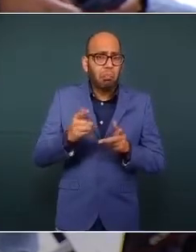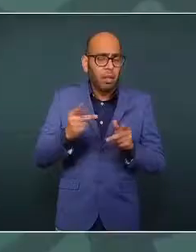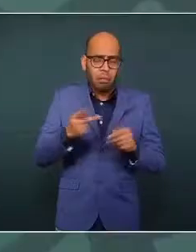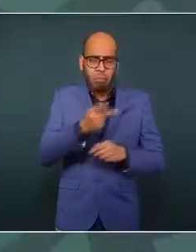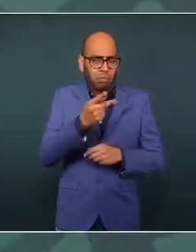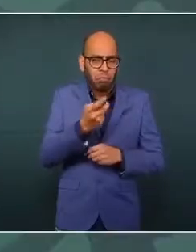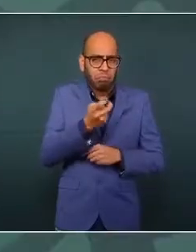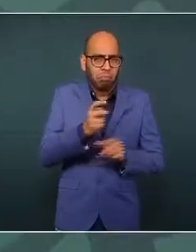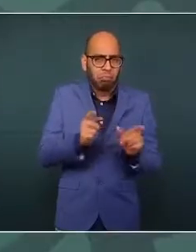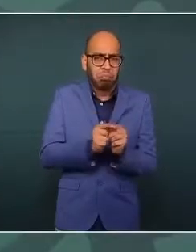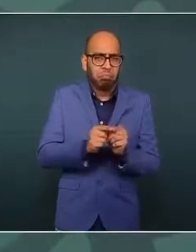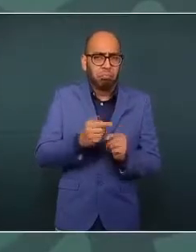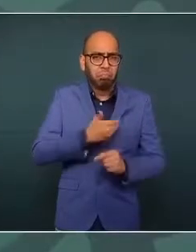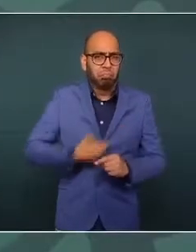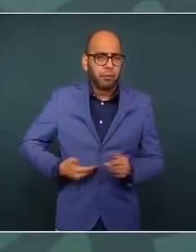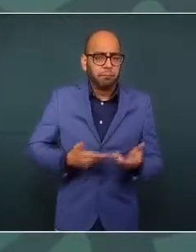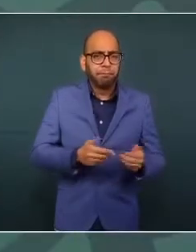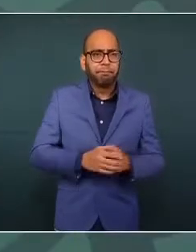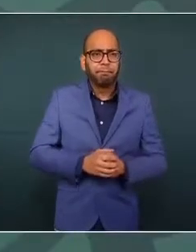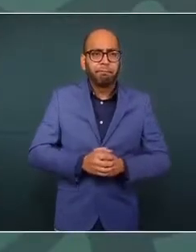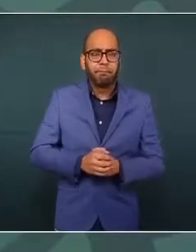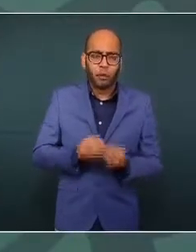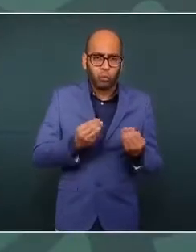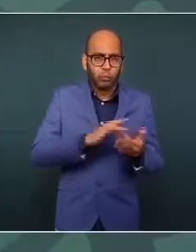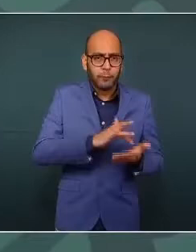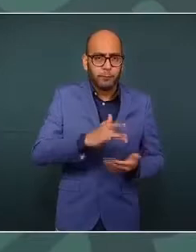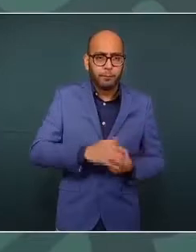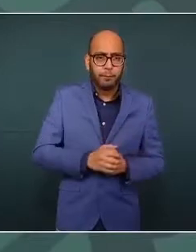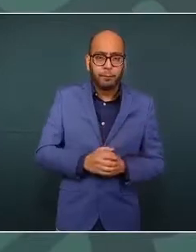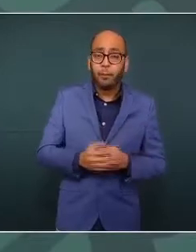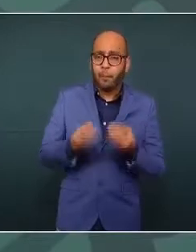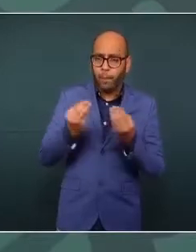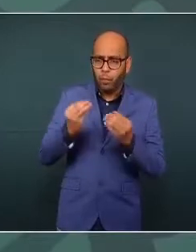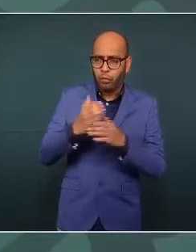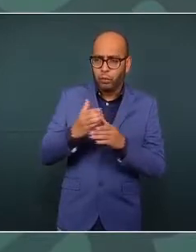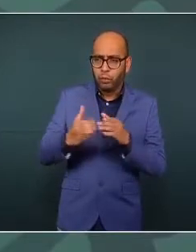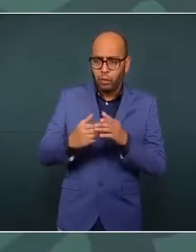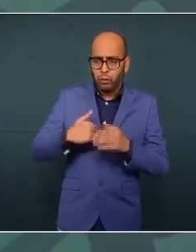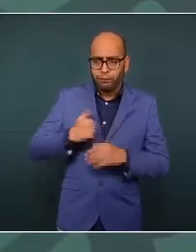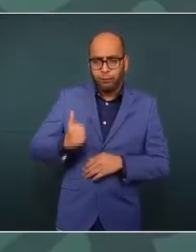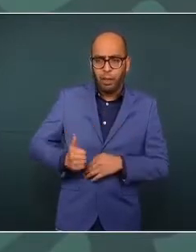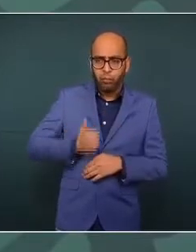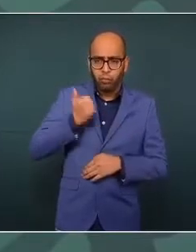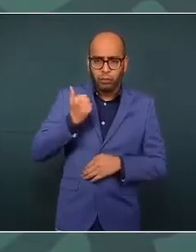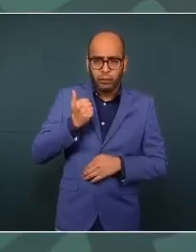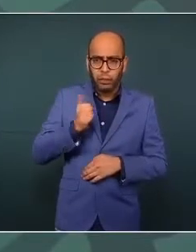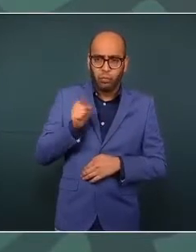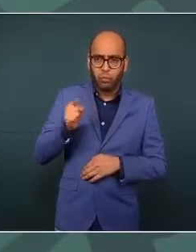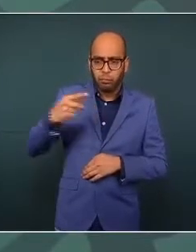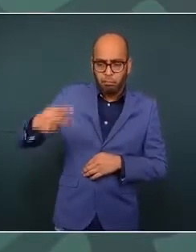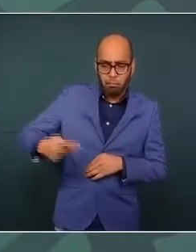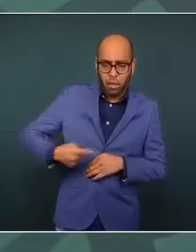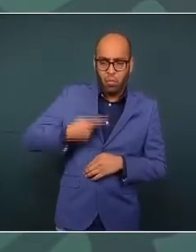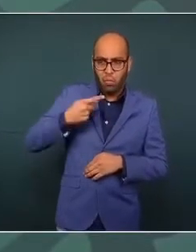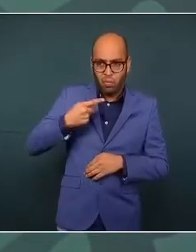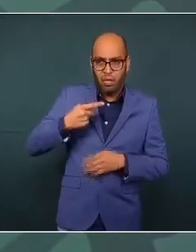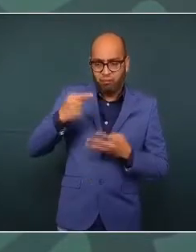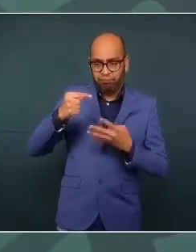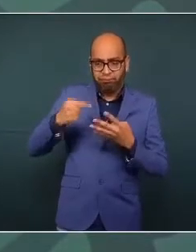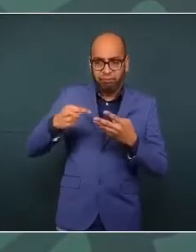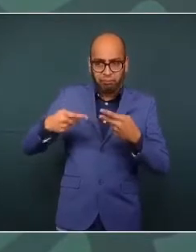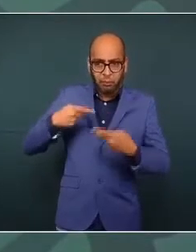Muchas gracias. Sí, bueno, varias cosas, ¿no? Aprovechando tu pregunta o tus